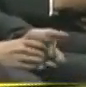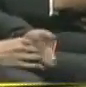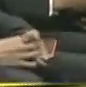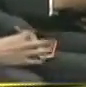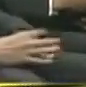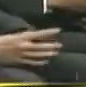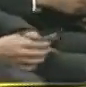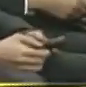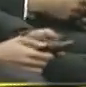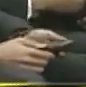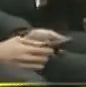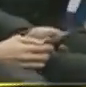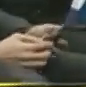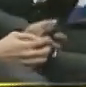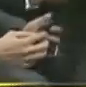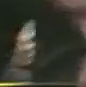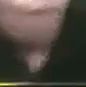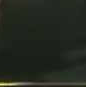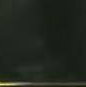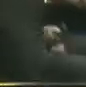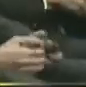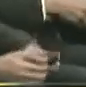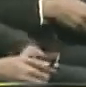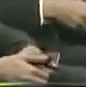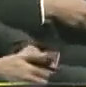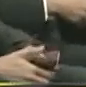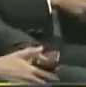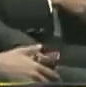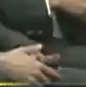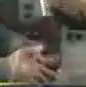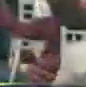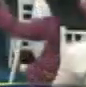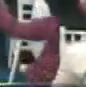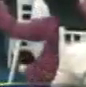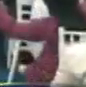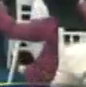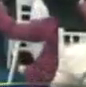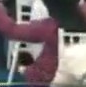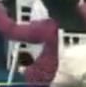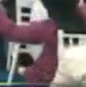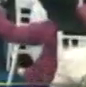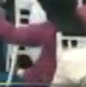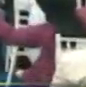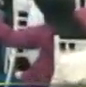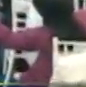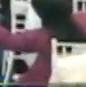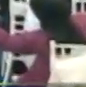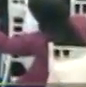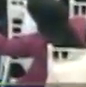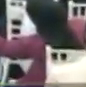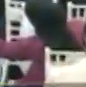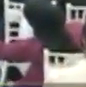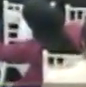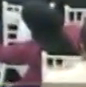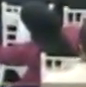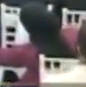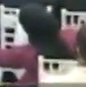Turquía y el Centro Internacional de Inversión Productiva de la República Bolivariana de